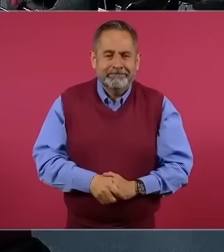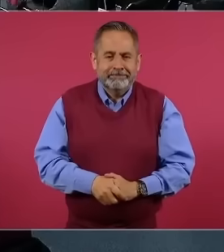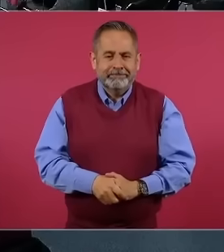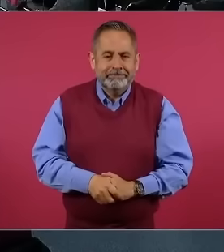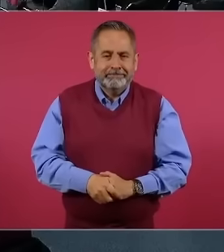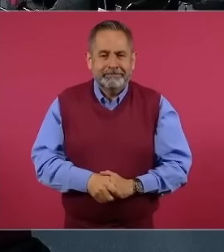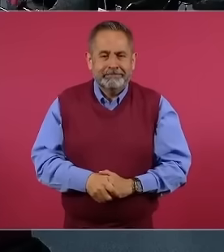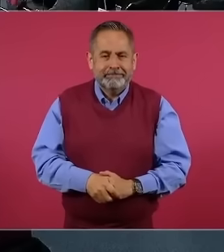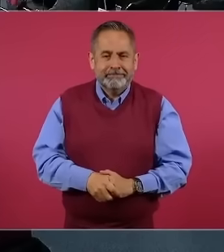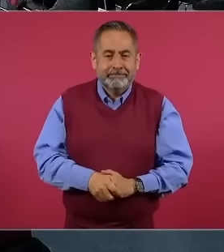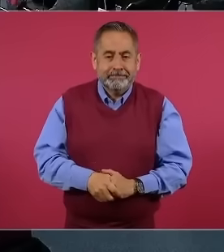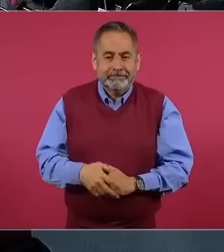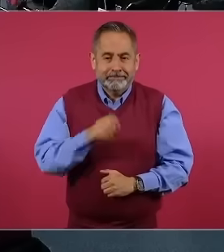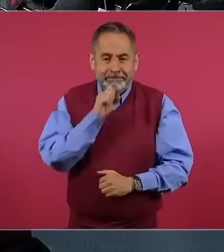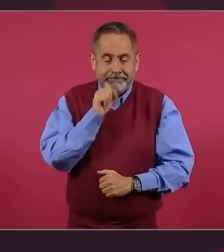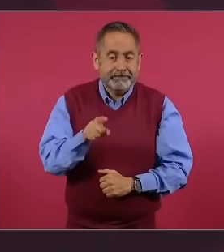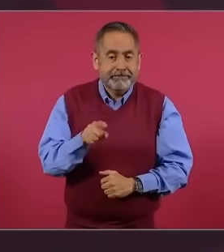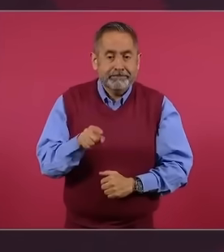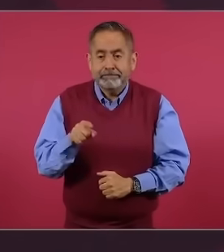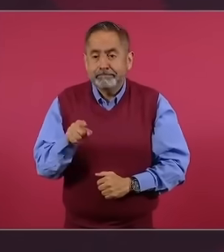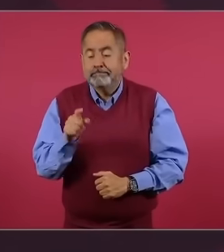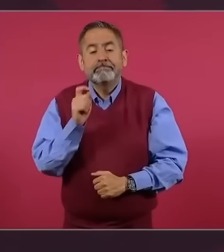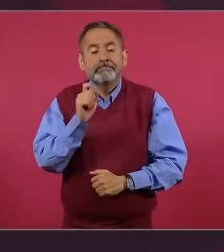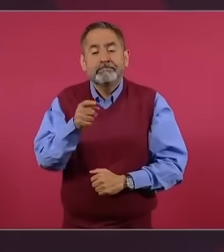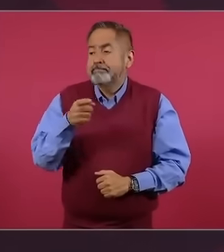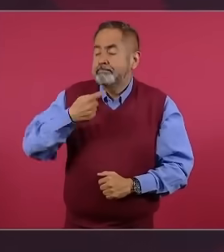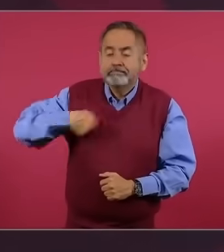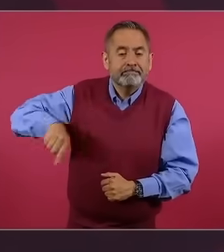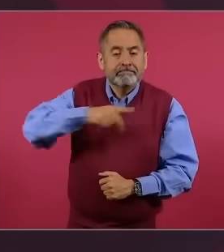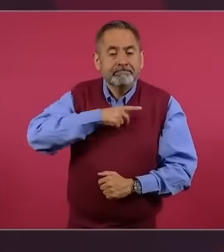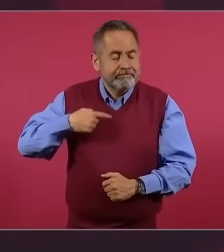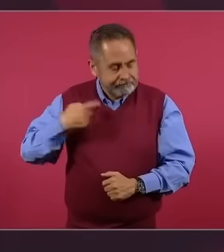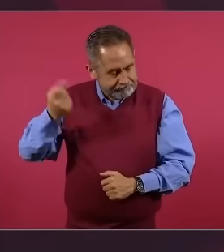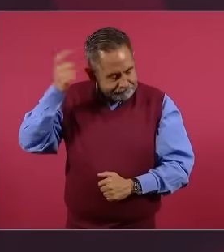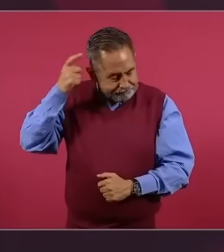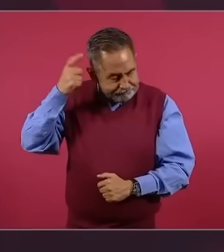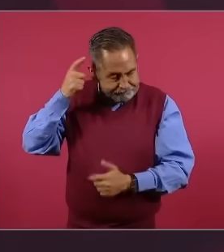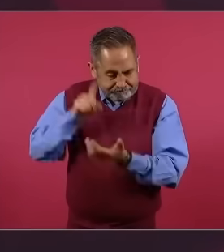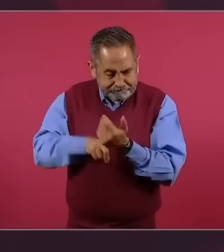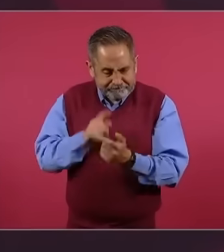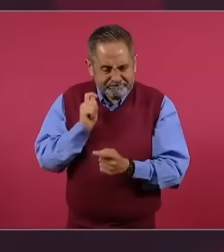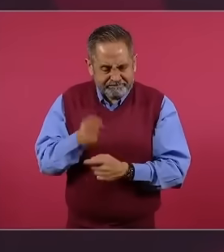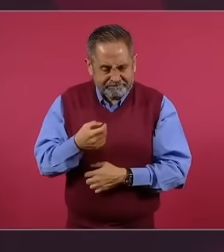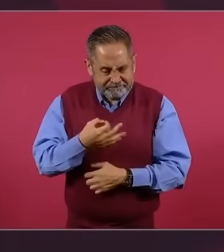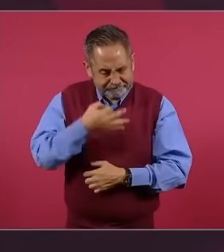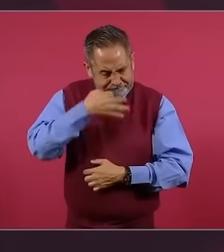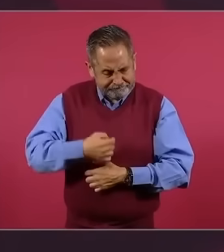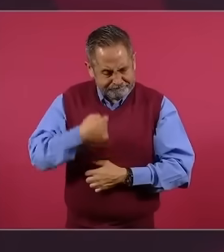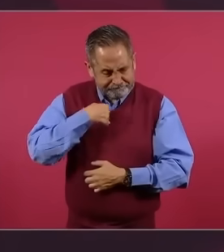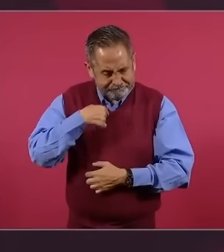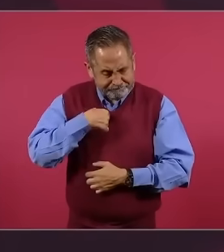porque además eso es lo que tiene que ver con la